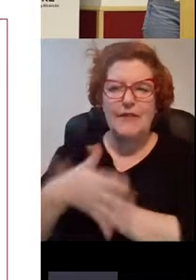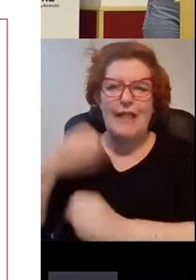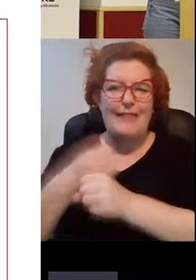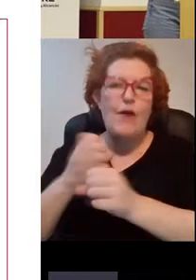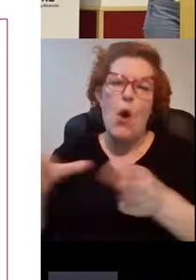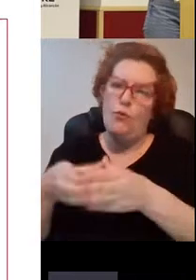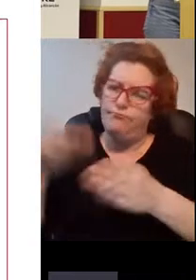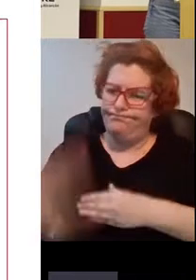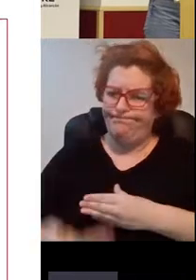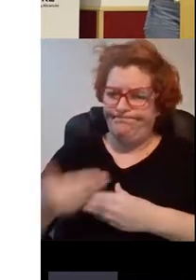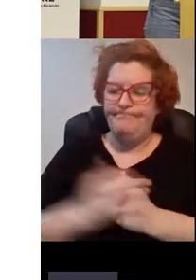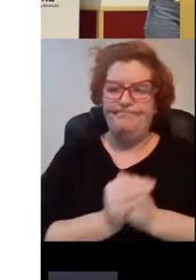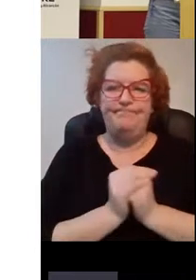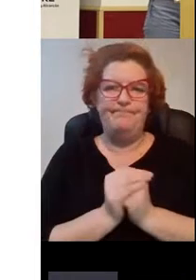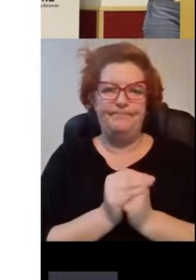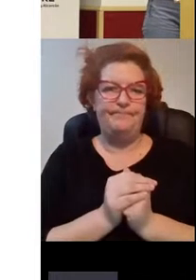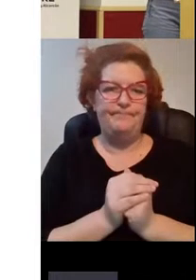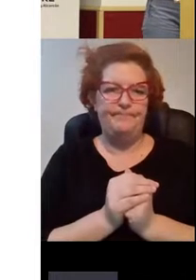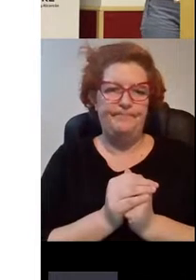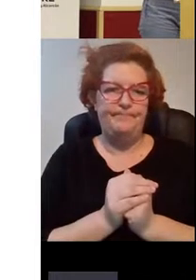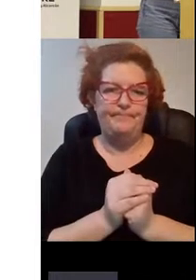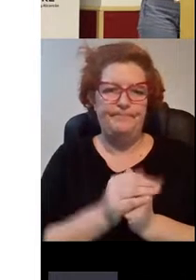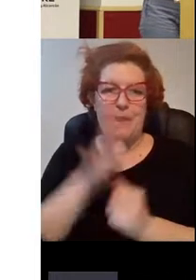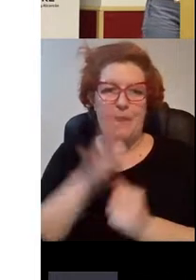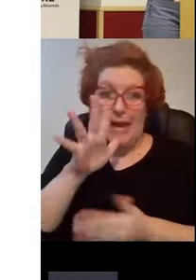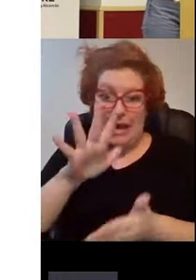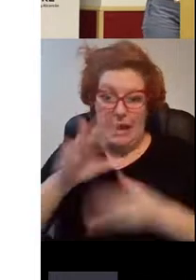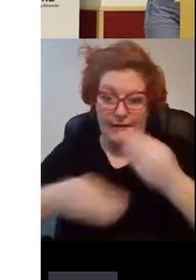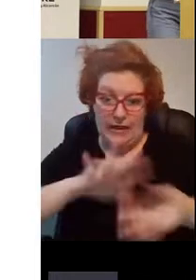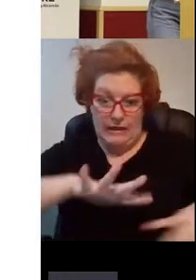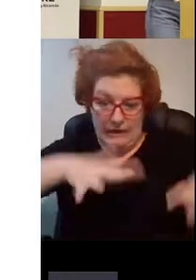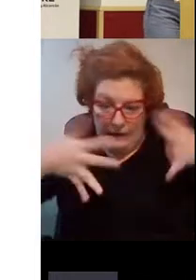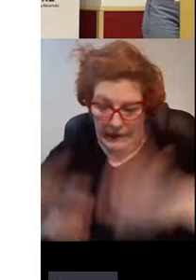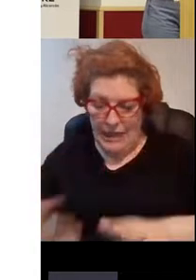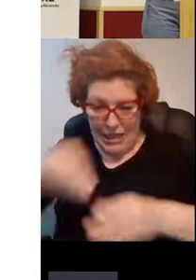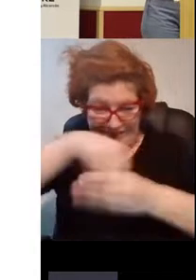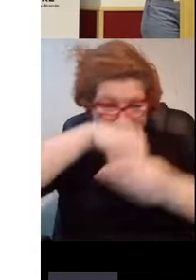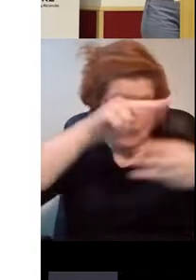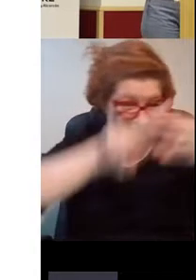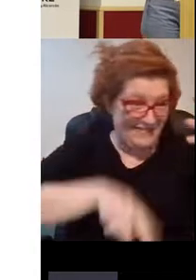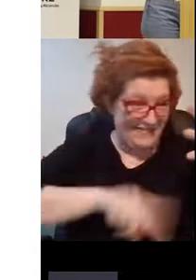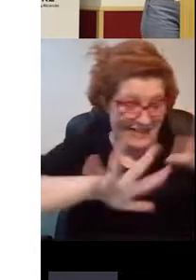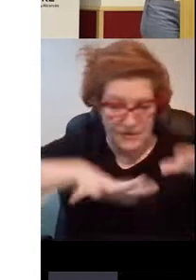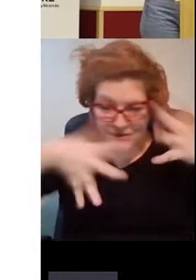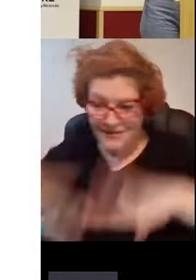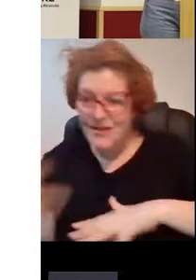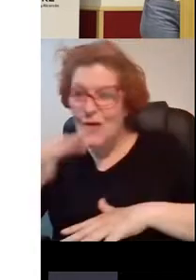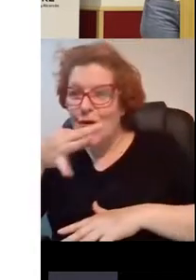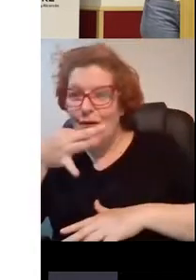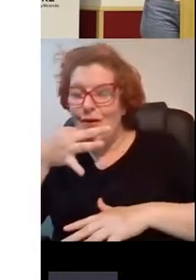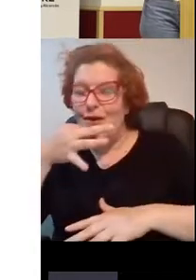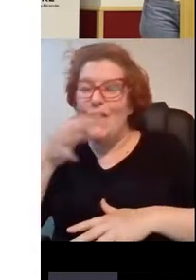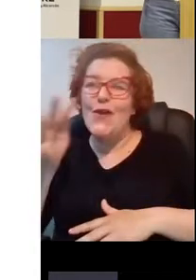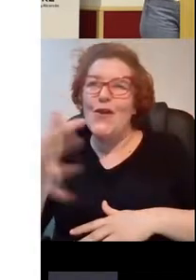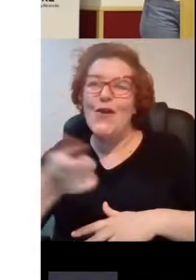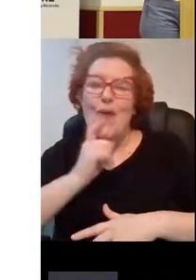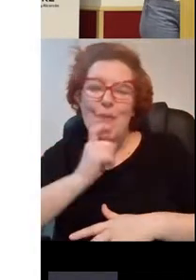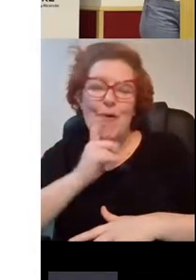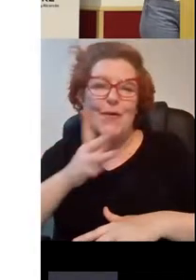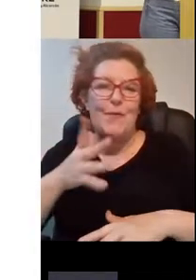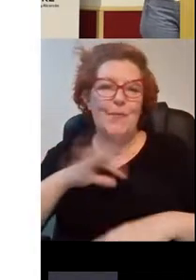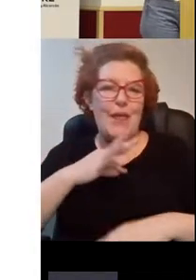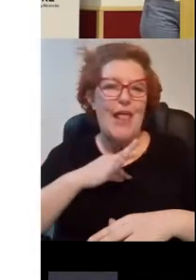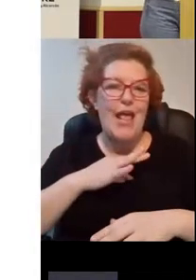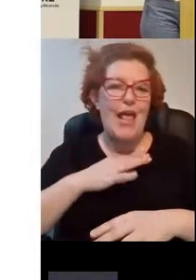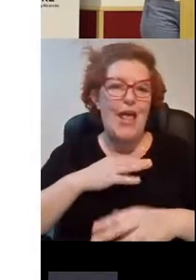grupo. Para implementar todos estos componentes podemos planear las unidades didácticas basándonos en un ciclo